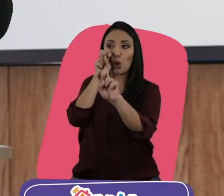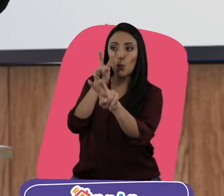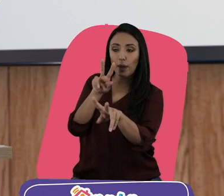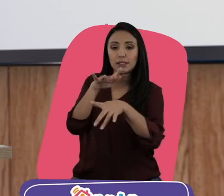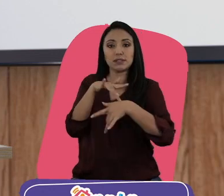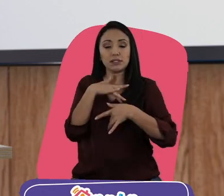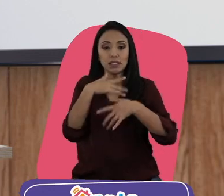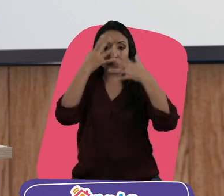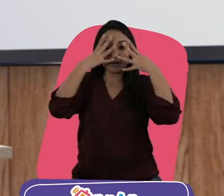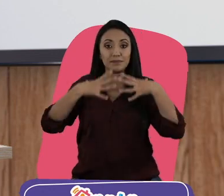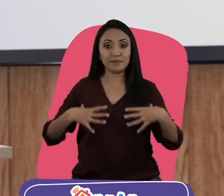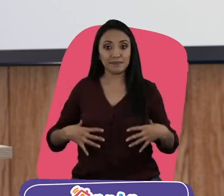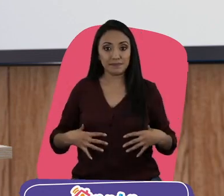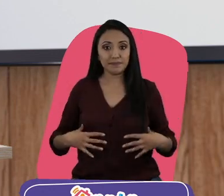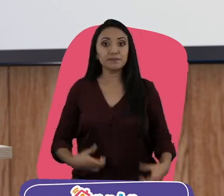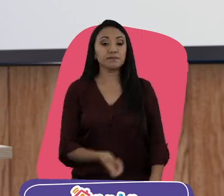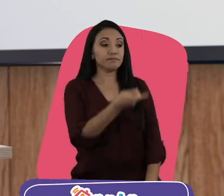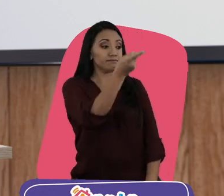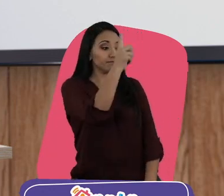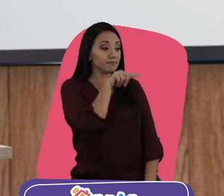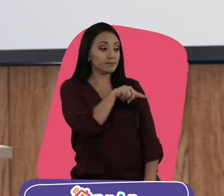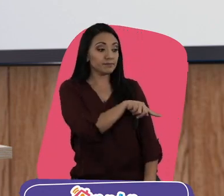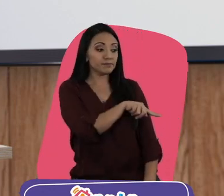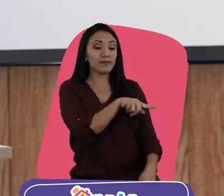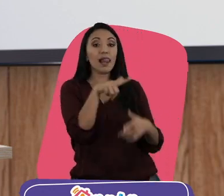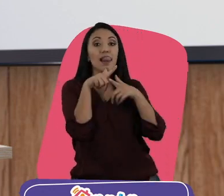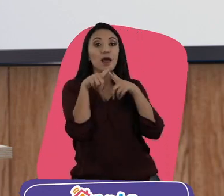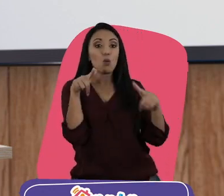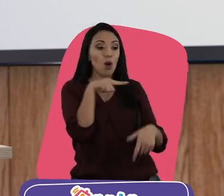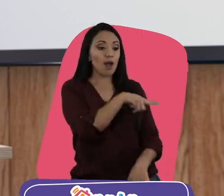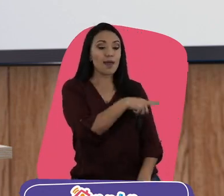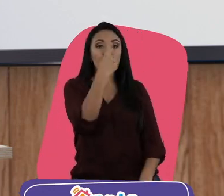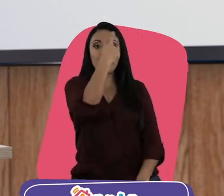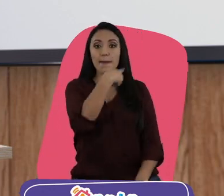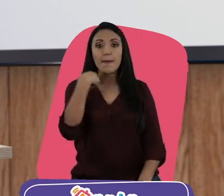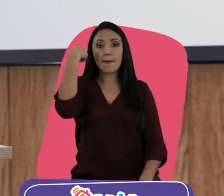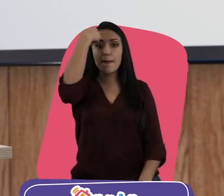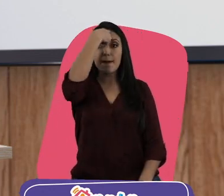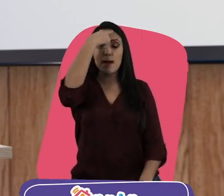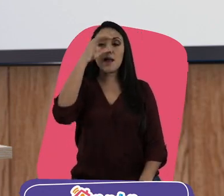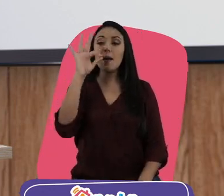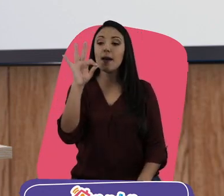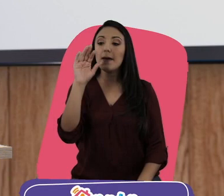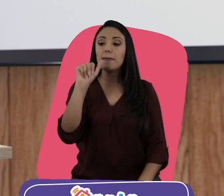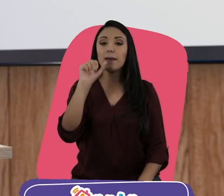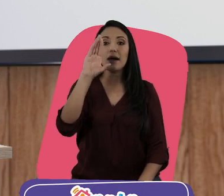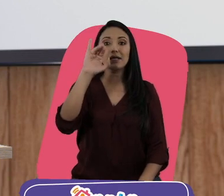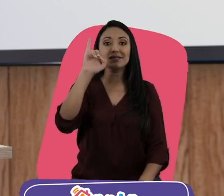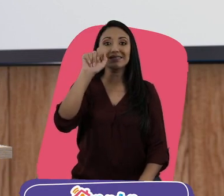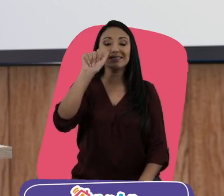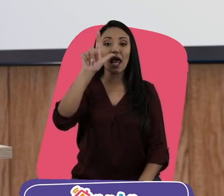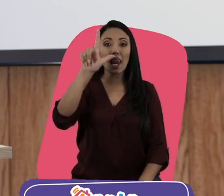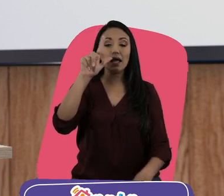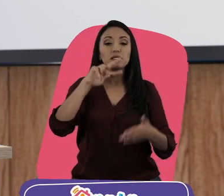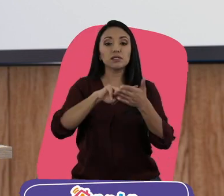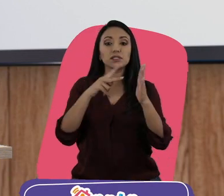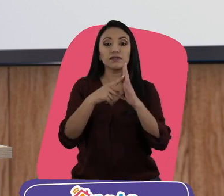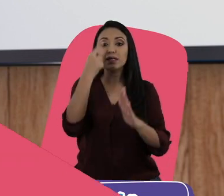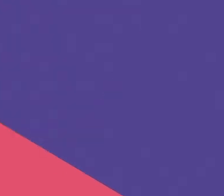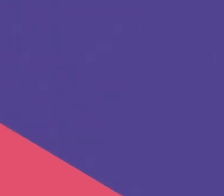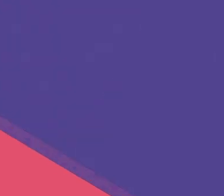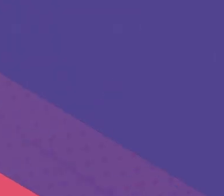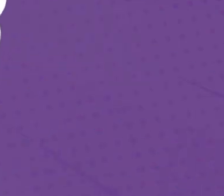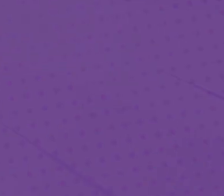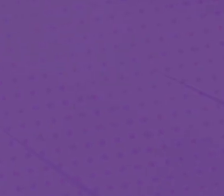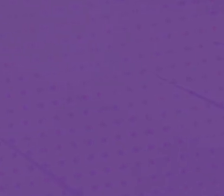sintiendo. Finalmente, el lenguaje facial. Con tu rostro puedes comunicar cómo te sientes. Todos los seres humanos lo